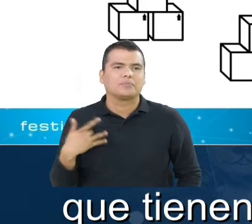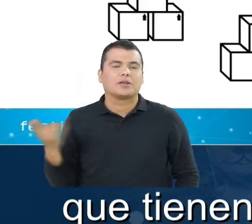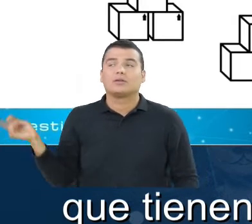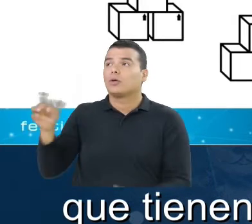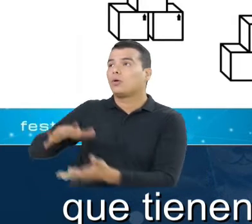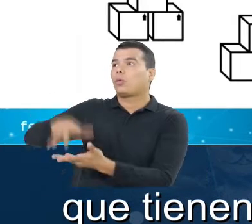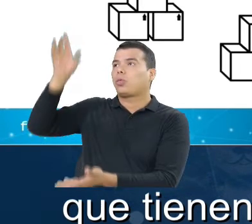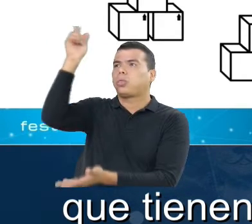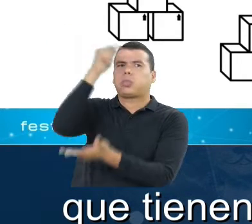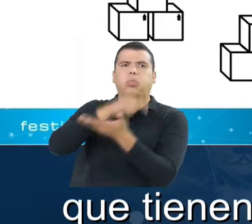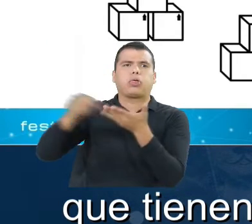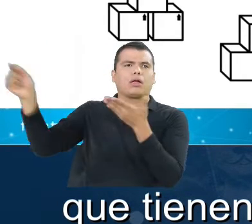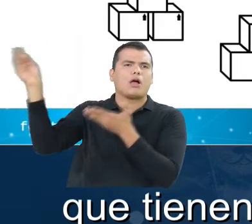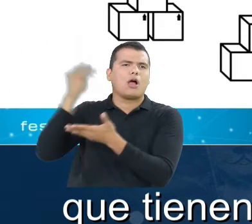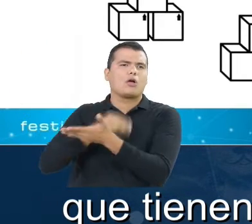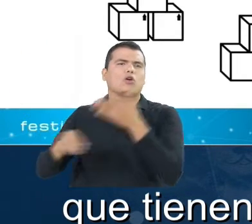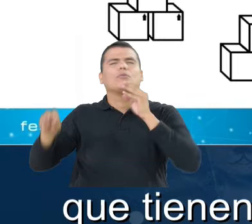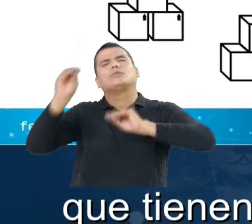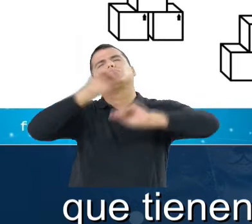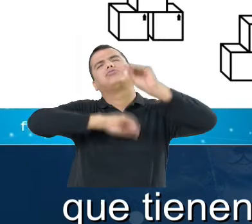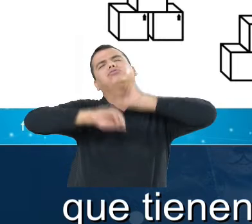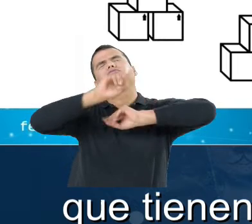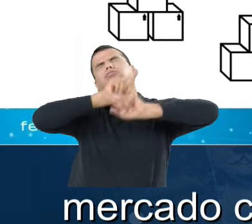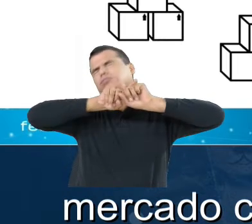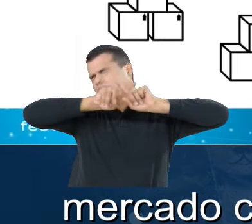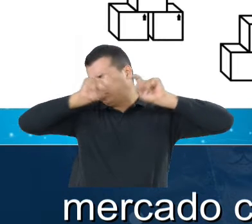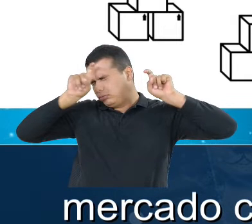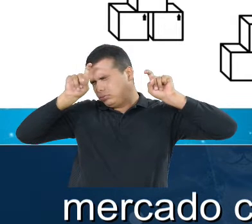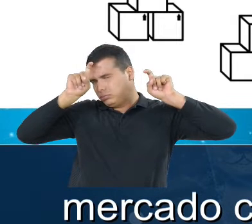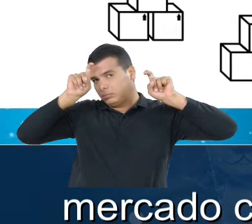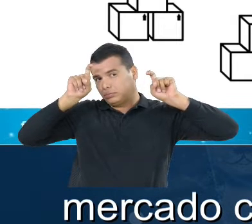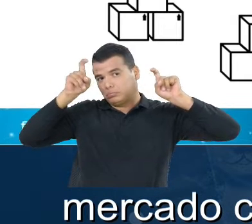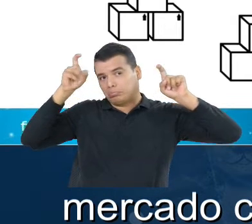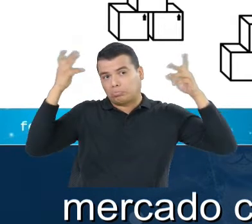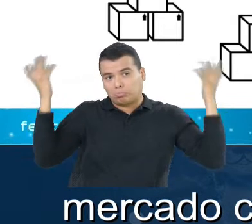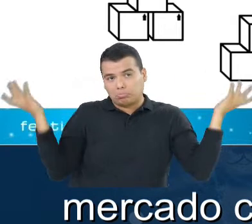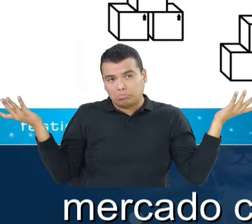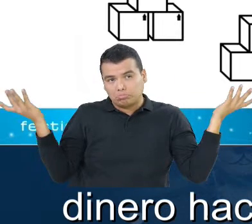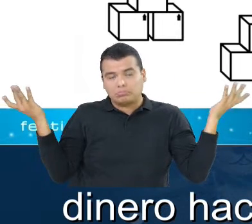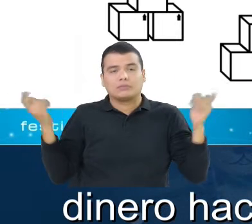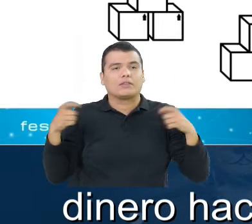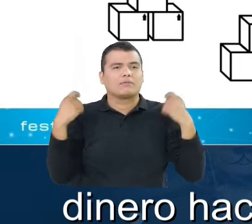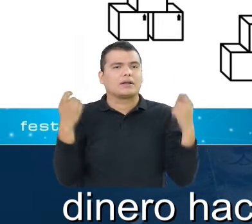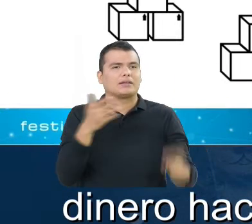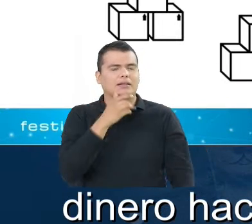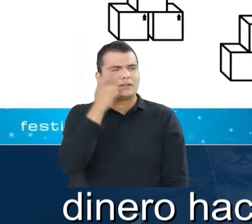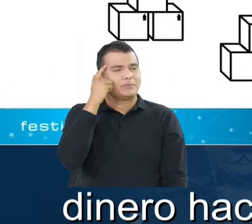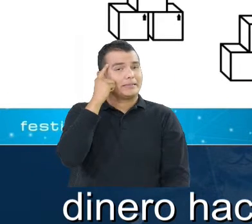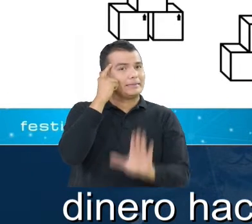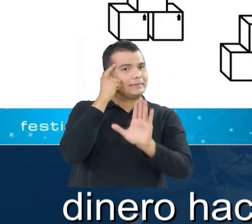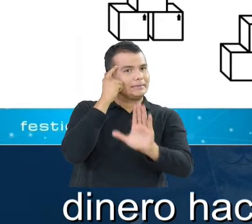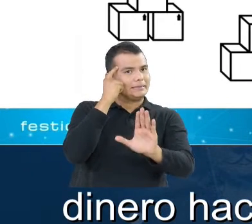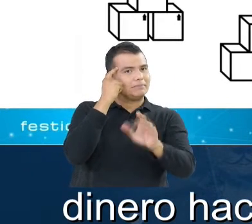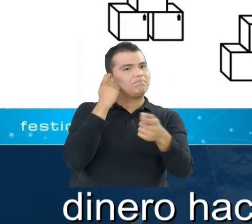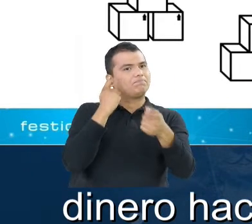gastan mucho dinero, hacen páginas web, nos volvemos locos, pero a la final no podemos vender. ¿Cómo podemos evitar esto y cómo construir un producto? Que